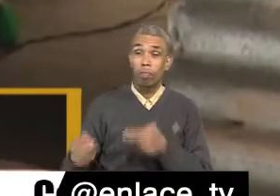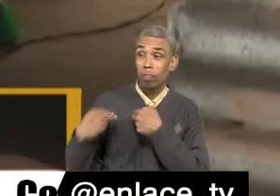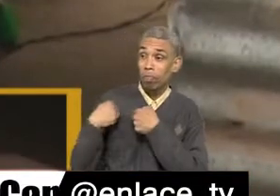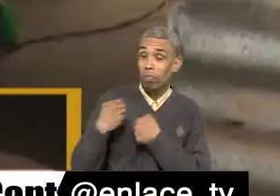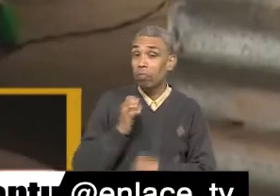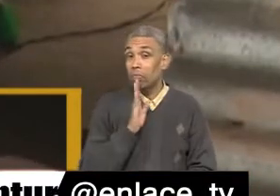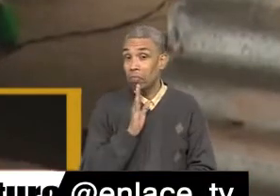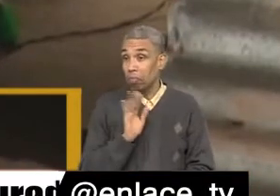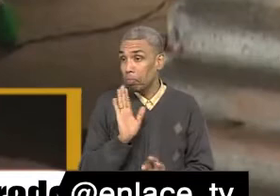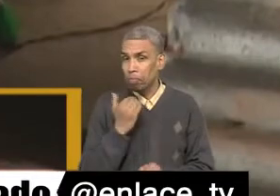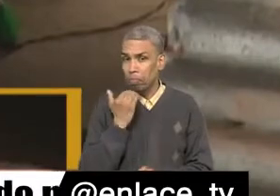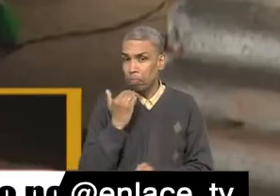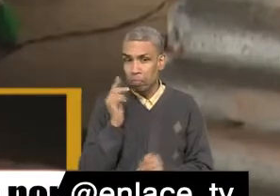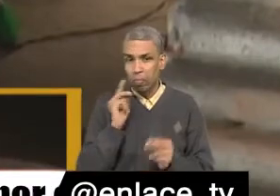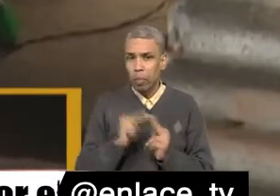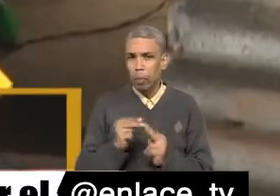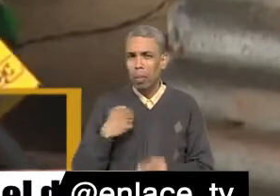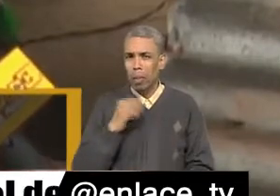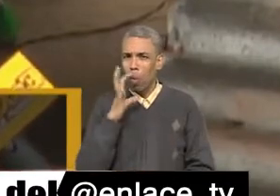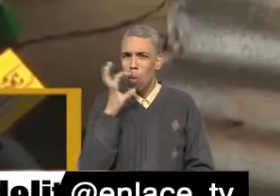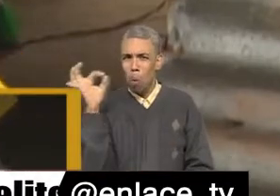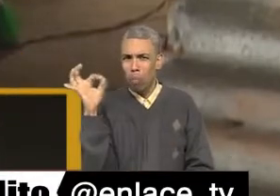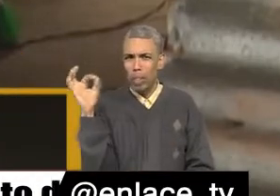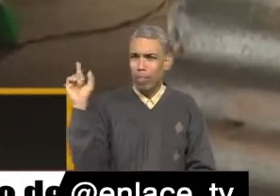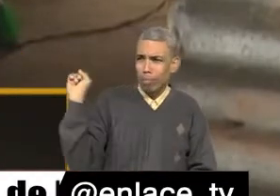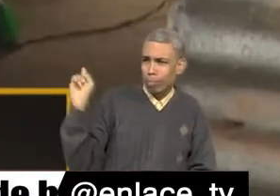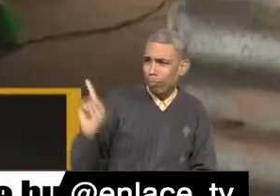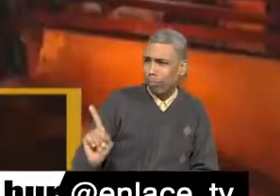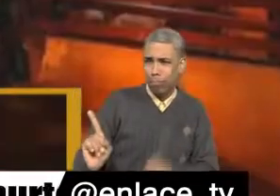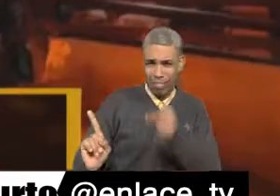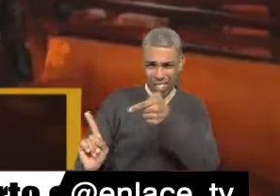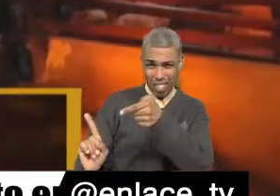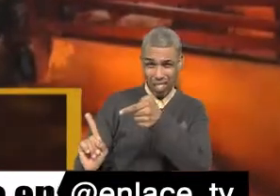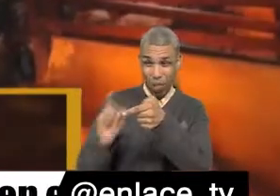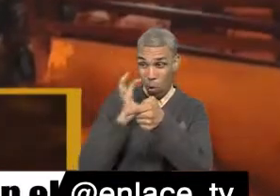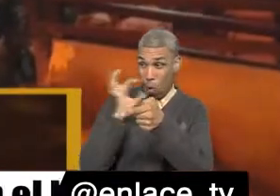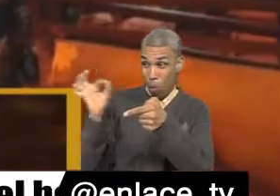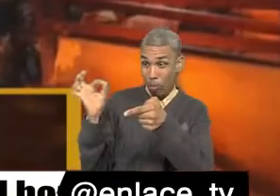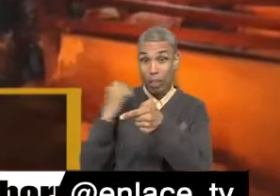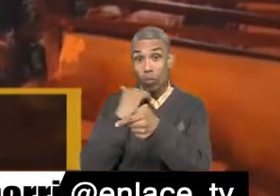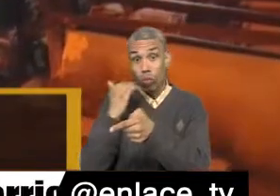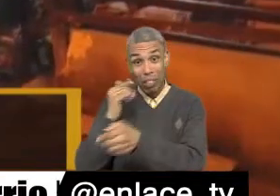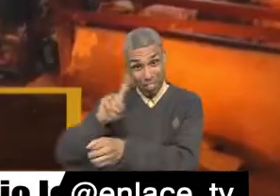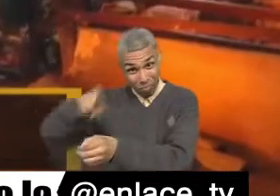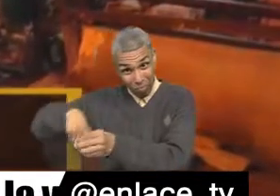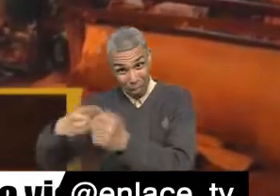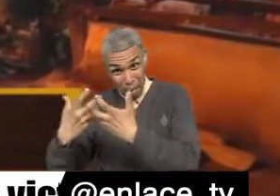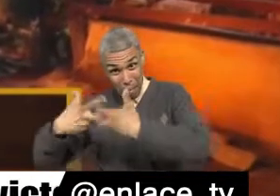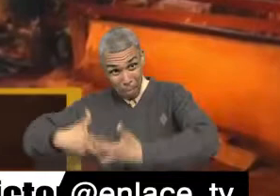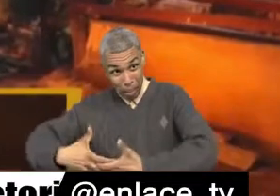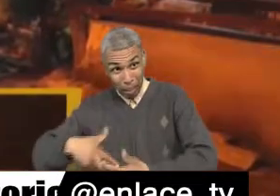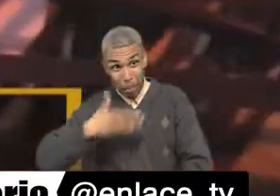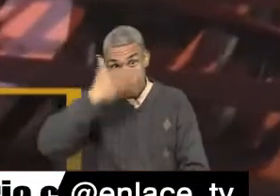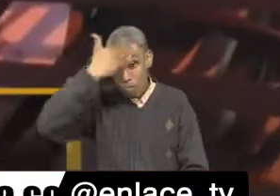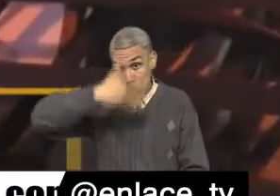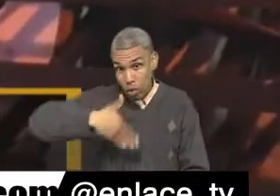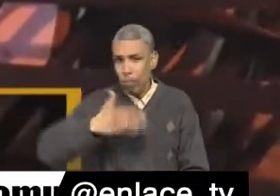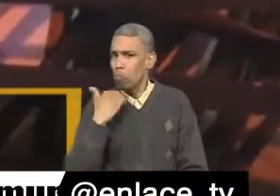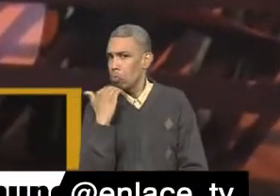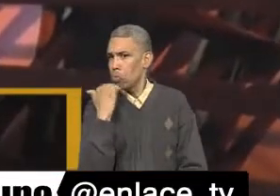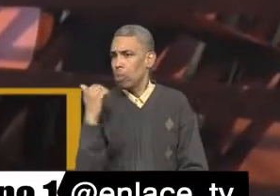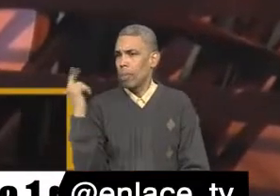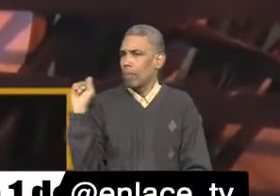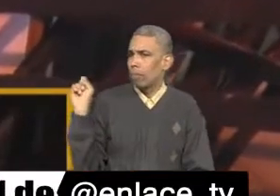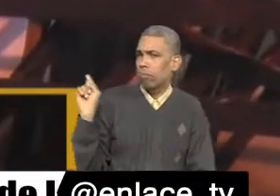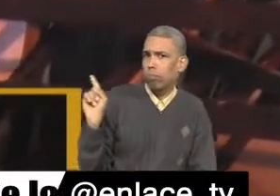presente un señor, pues no sé si es que trabaja con la empresa o tiene parte allá en la empresa, pero pues el señor se